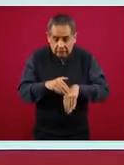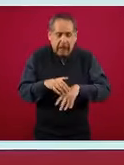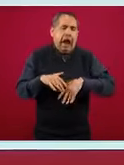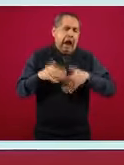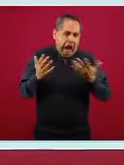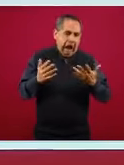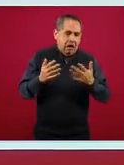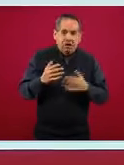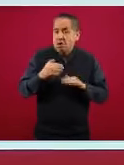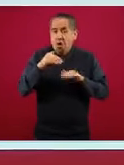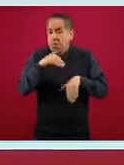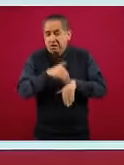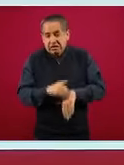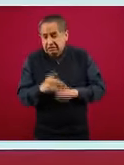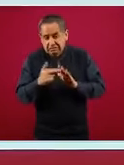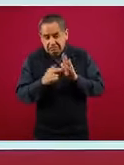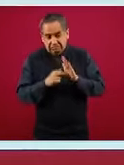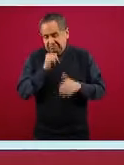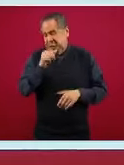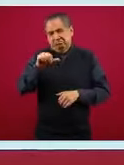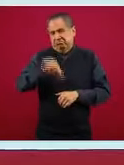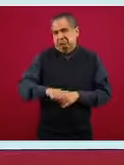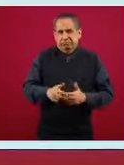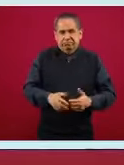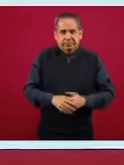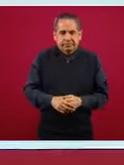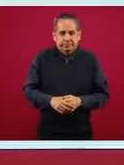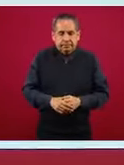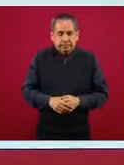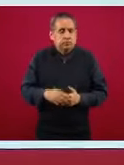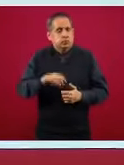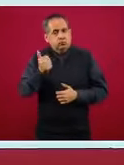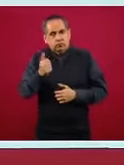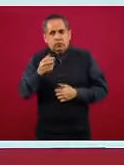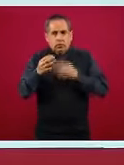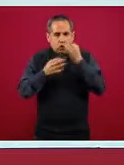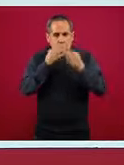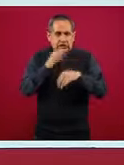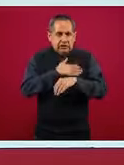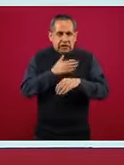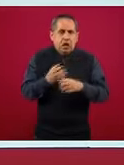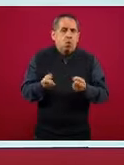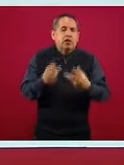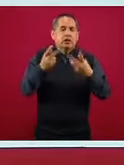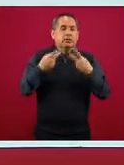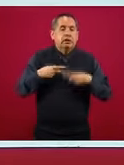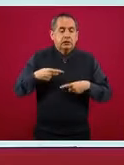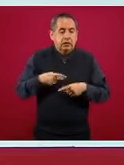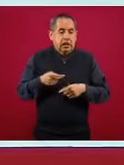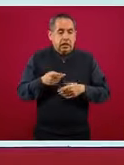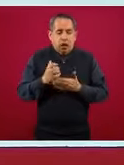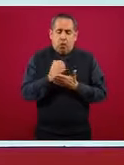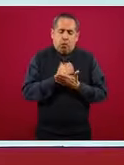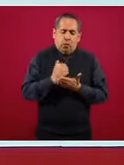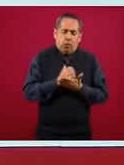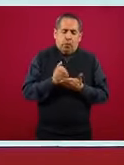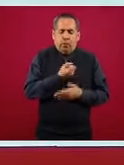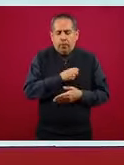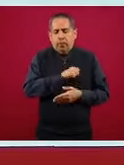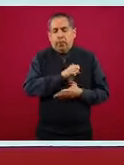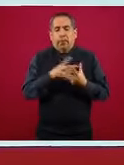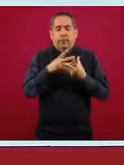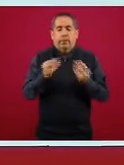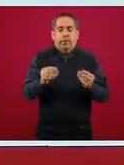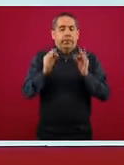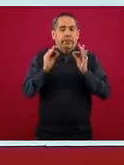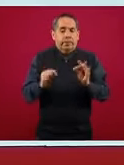seguridad sanitaria que corresponden. Otra buena noticia, los casos recuperados, que